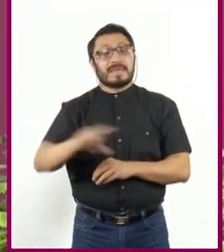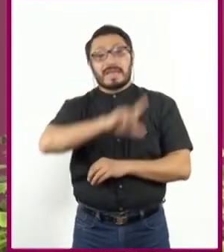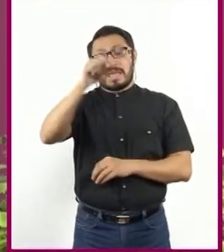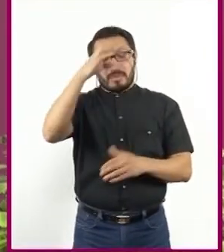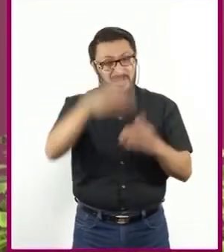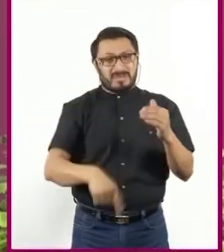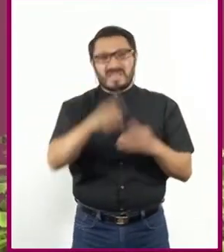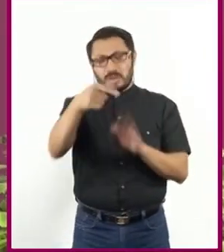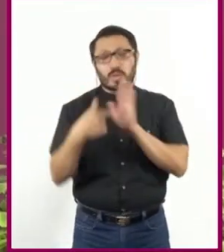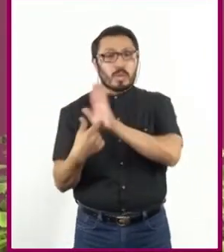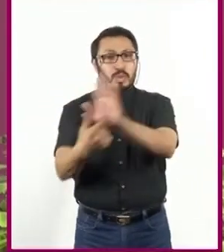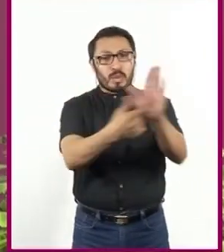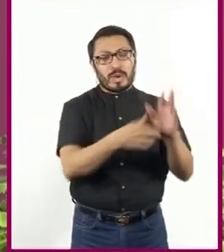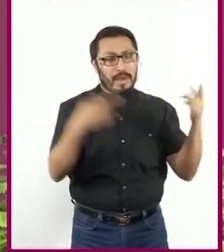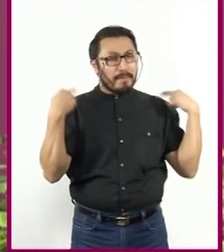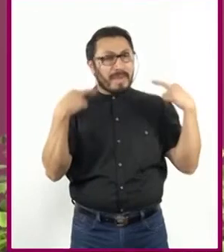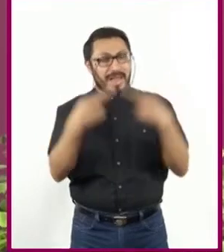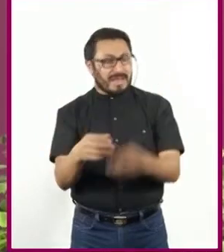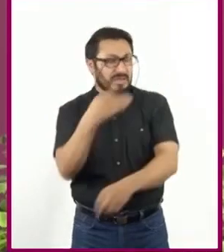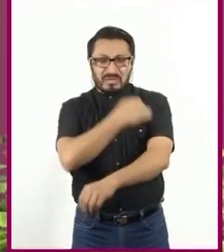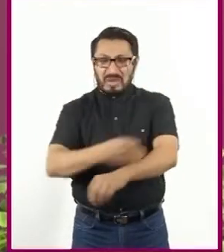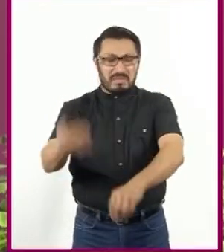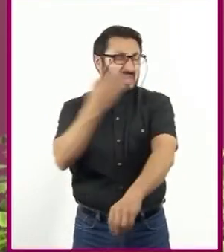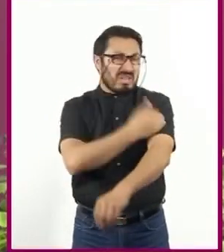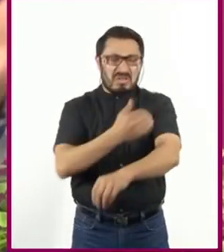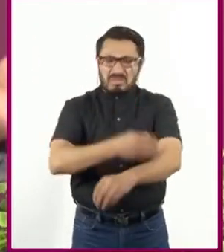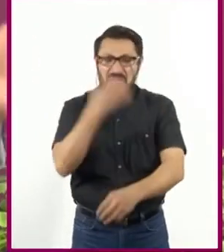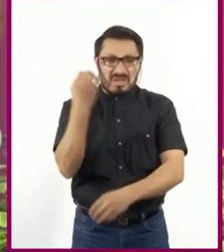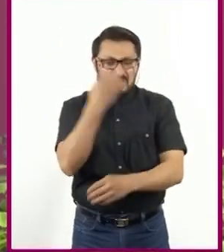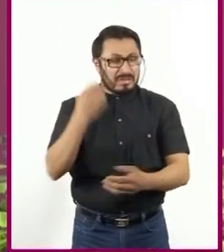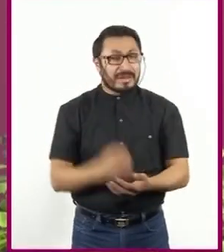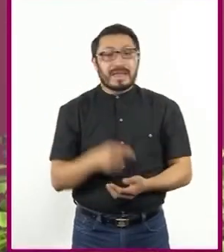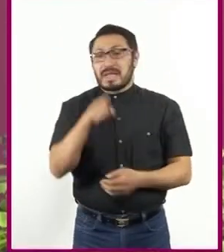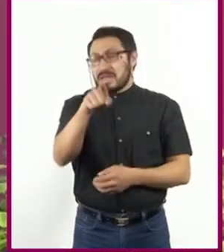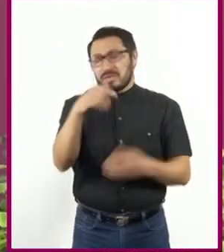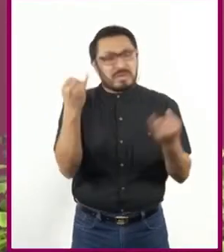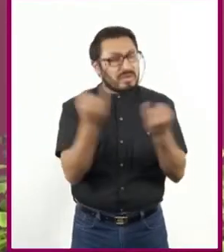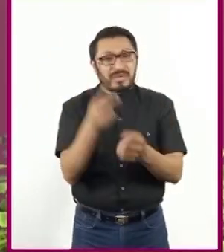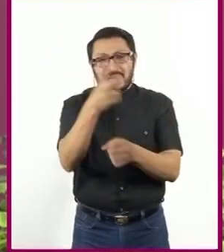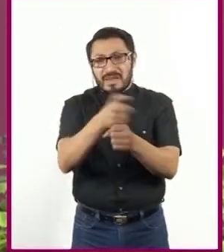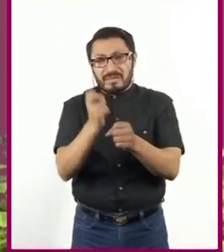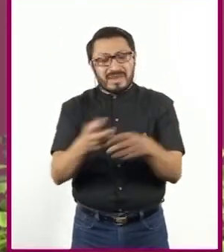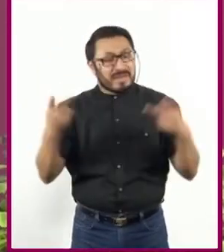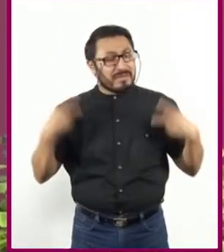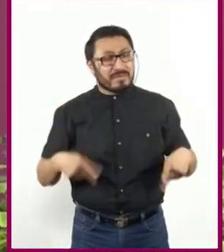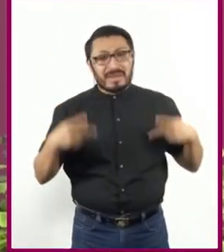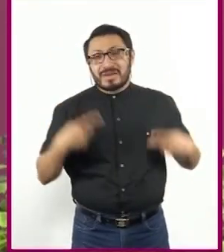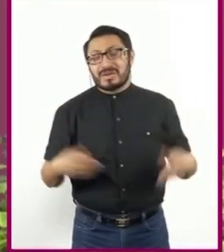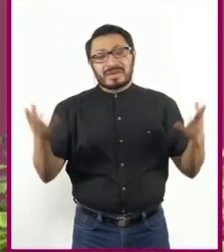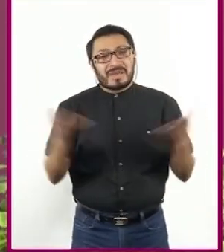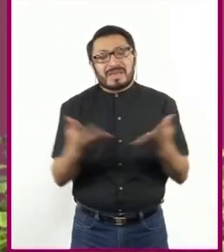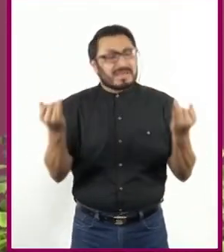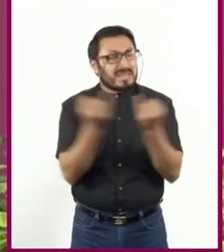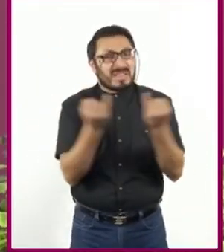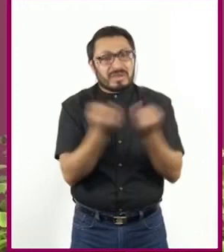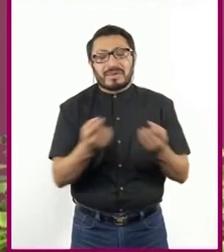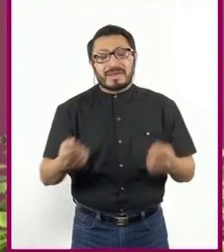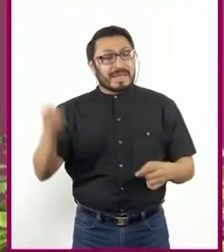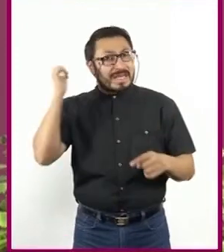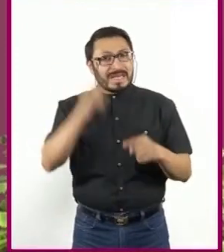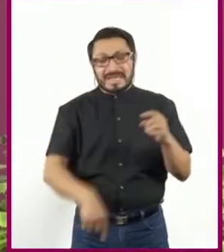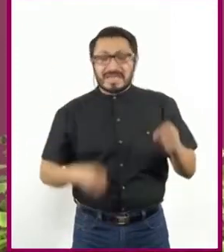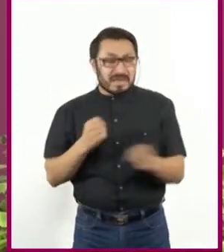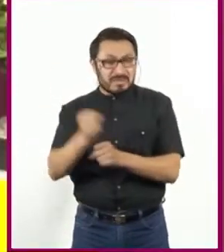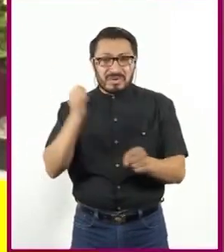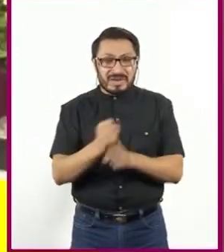clase. También pueden invitar a otras personas a elaborar materiales que se expresen por erradicar